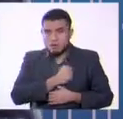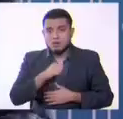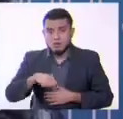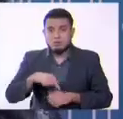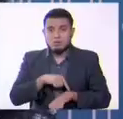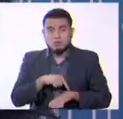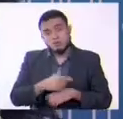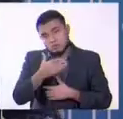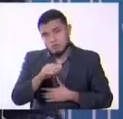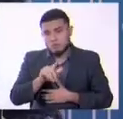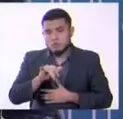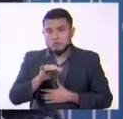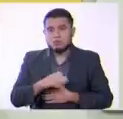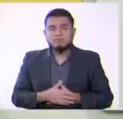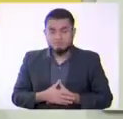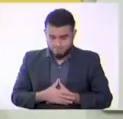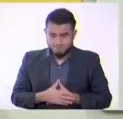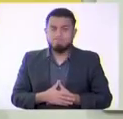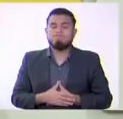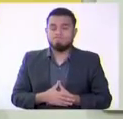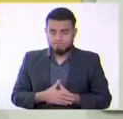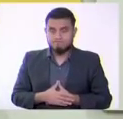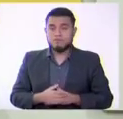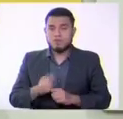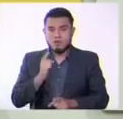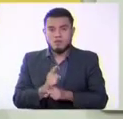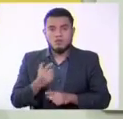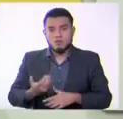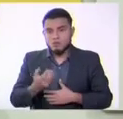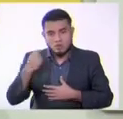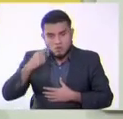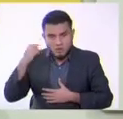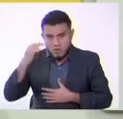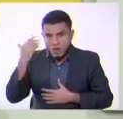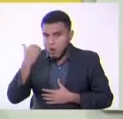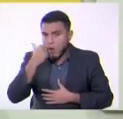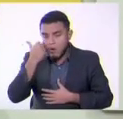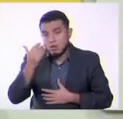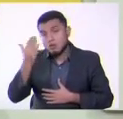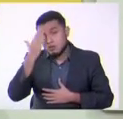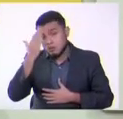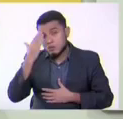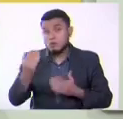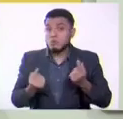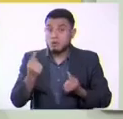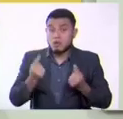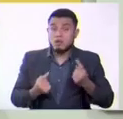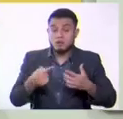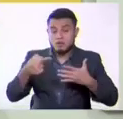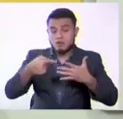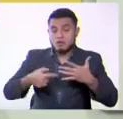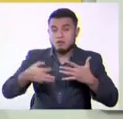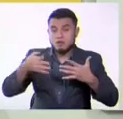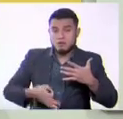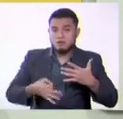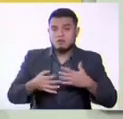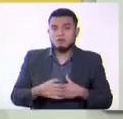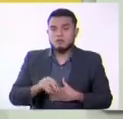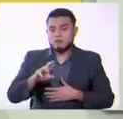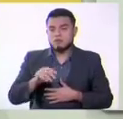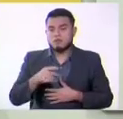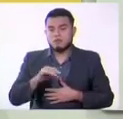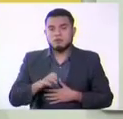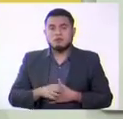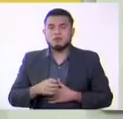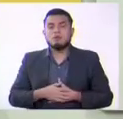¿no es así, licenciado? Exactamente. De hecho, los jóvenes deberían de conocer cuál es el marco legal que rige los